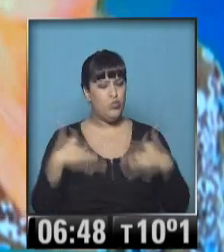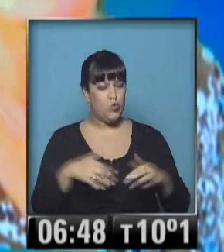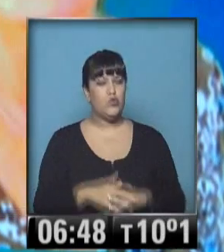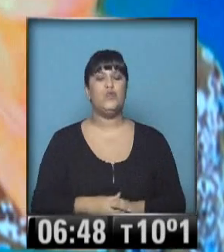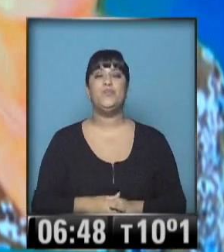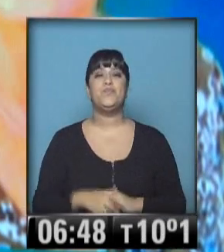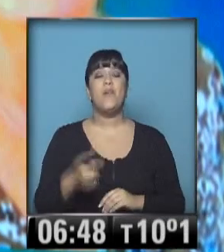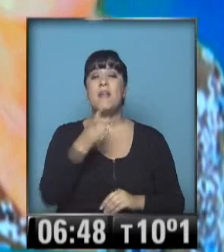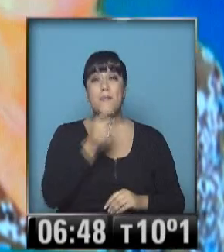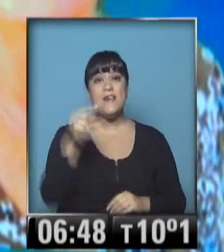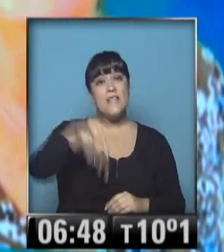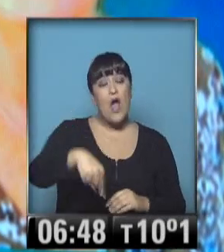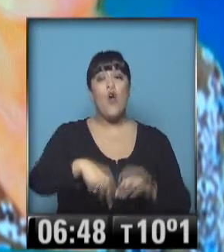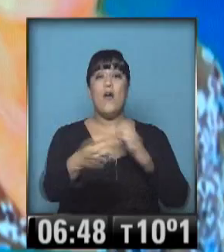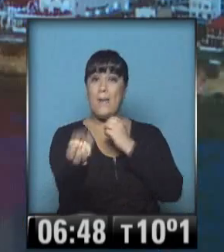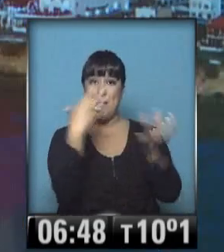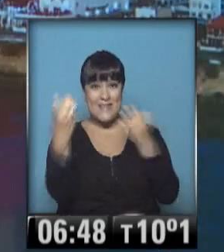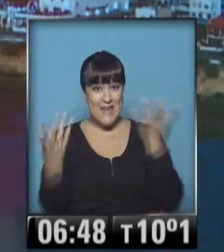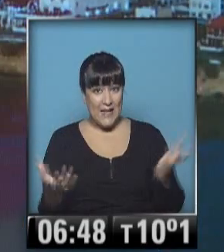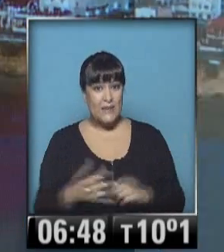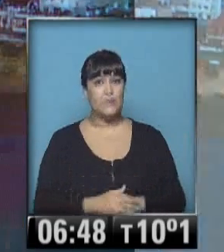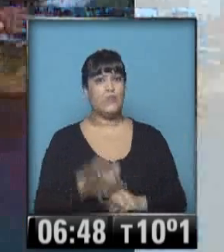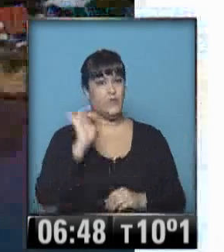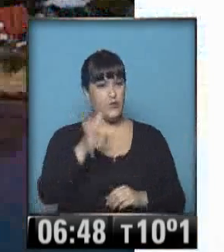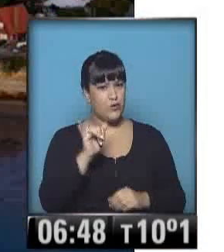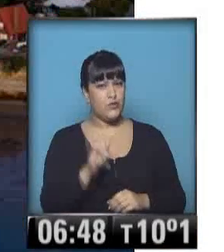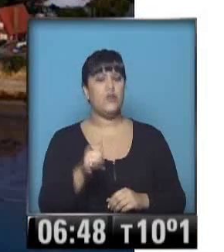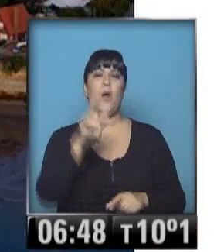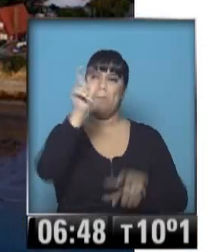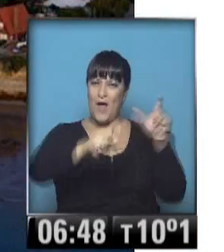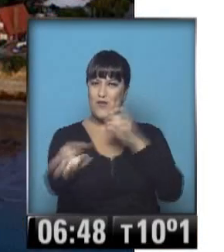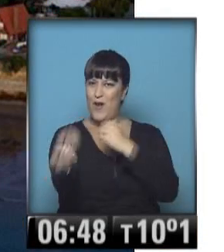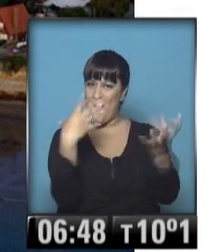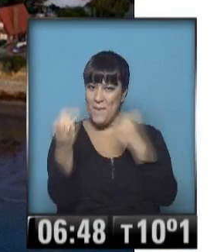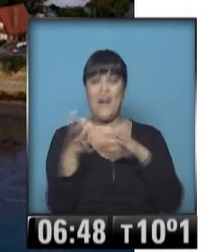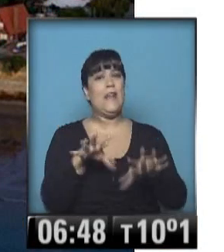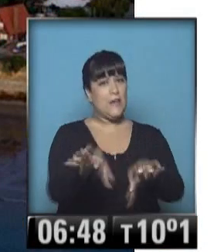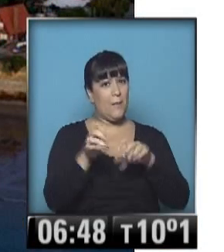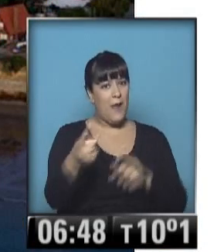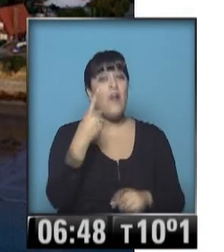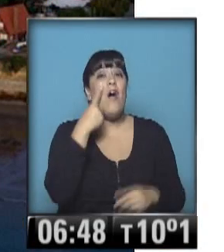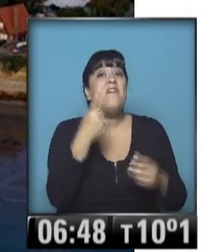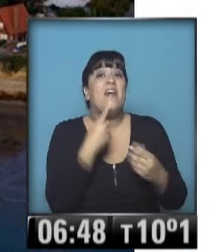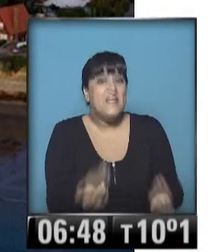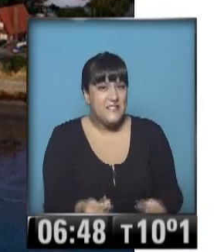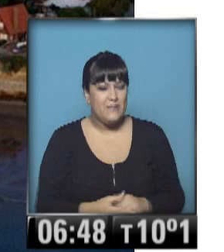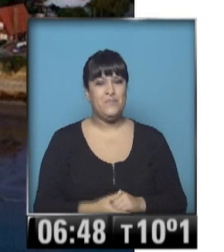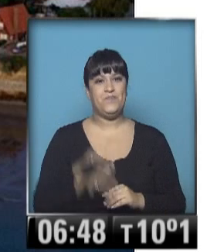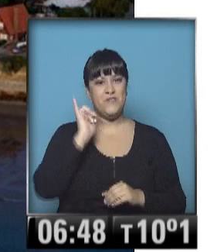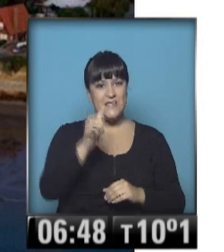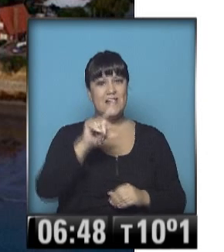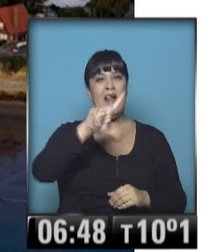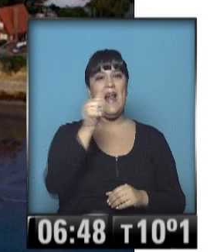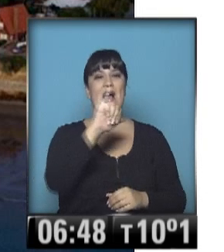¿te parece que veamos algunos mensajitos de los amigos? ¿Cómo no? Hay gente que escribe. Vos me decís que desde temprano, bueno, vamos a ver qué dicen. ¡Ay,